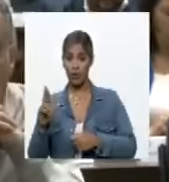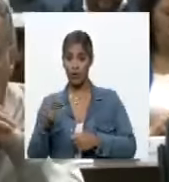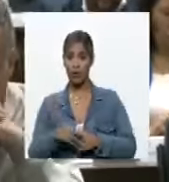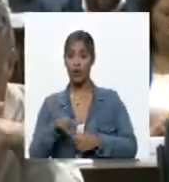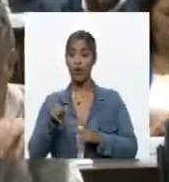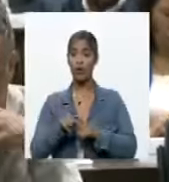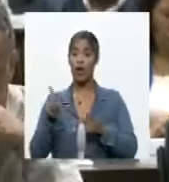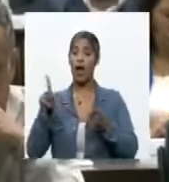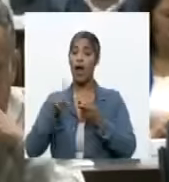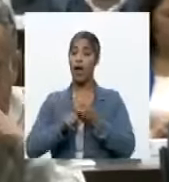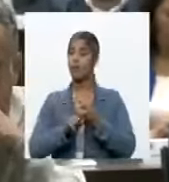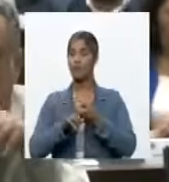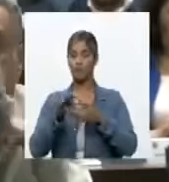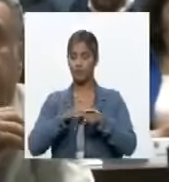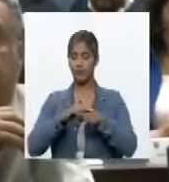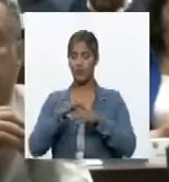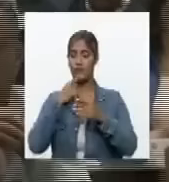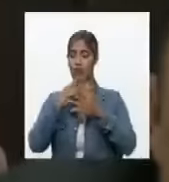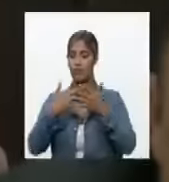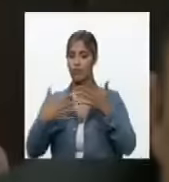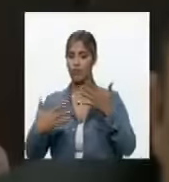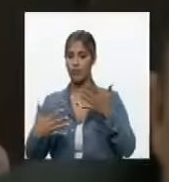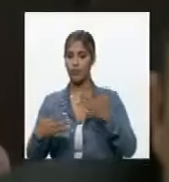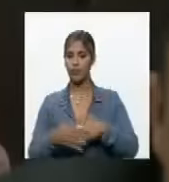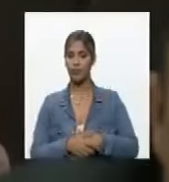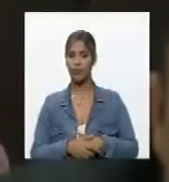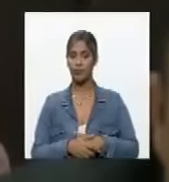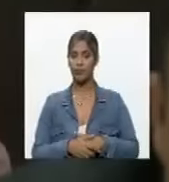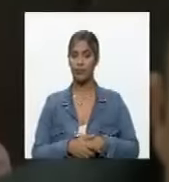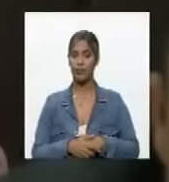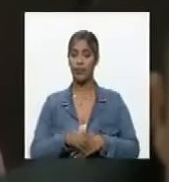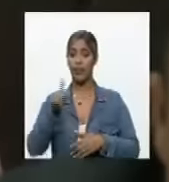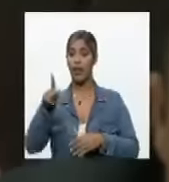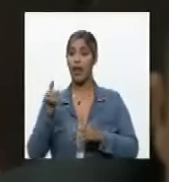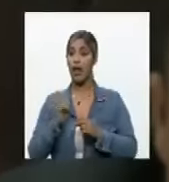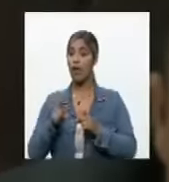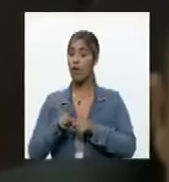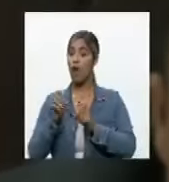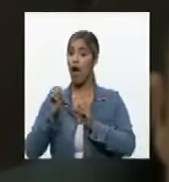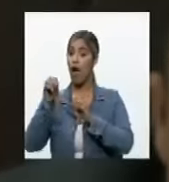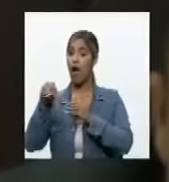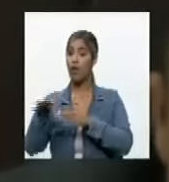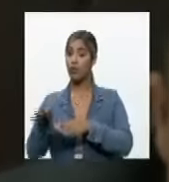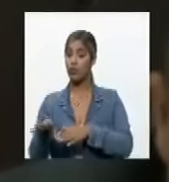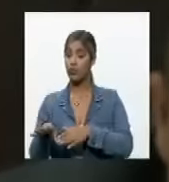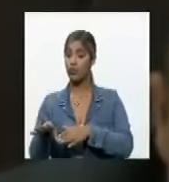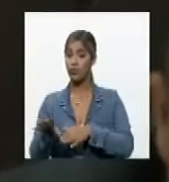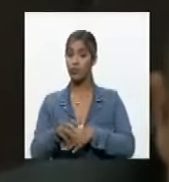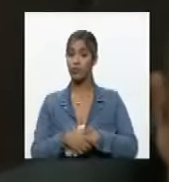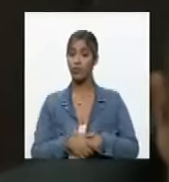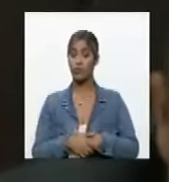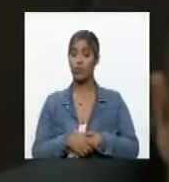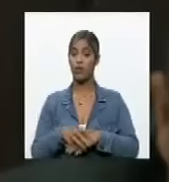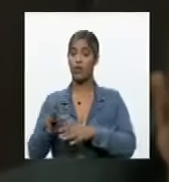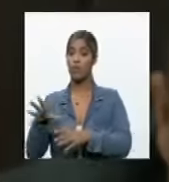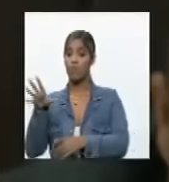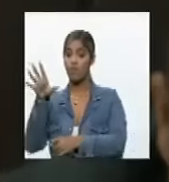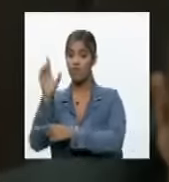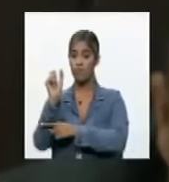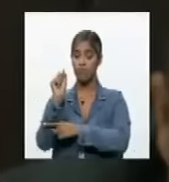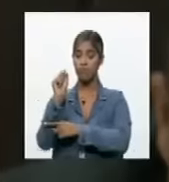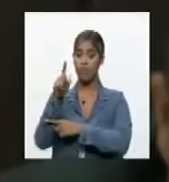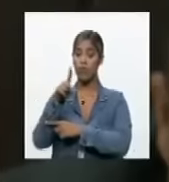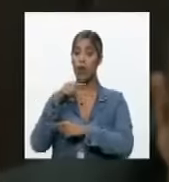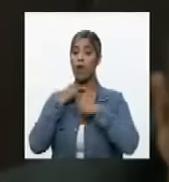era un expósito, mi estimado amigo. Fue abandonado, lo adopta un cura de